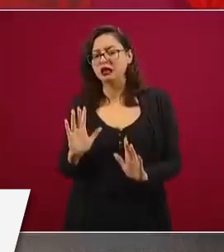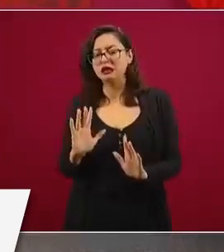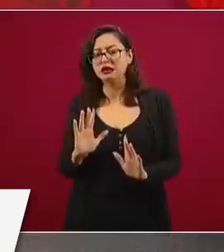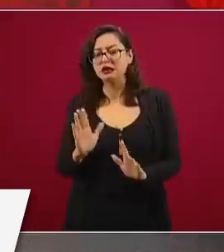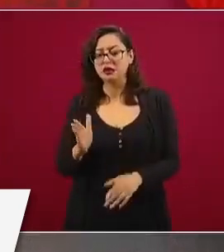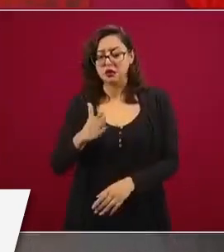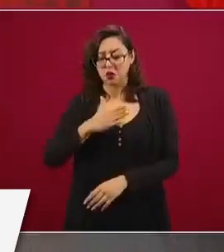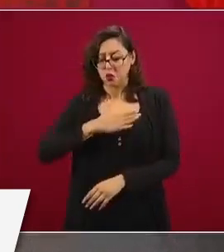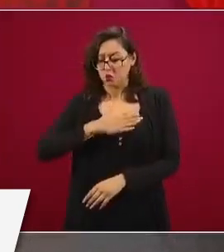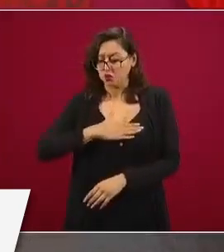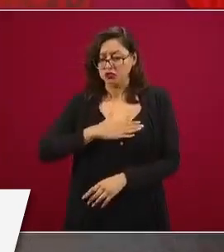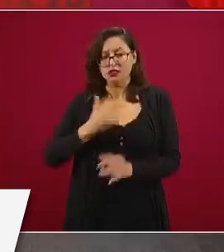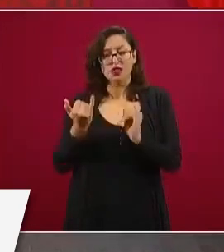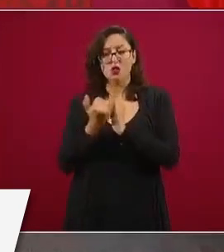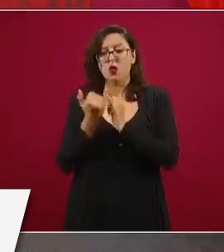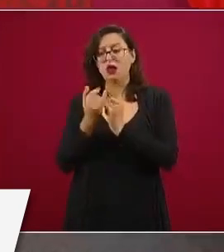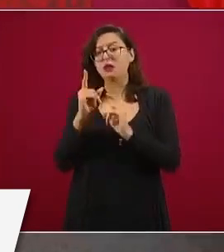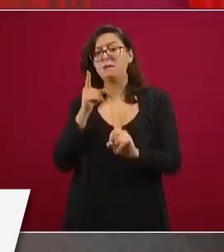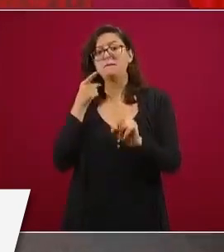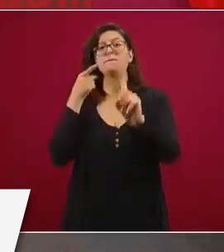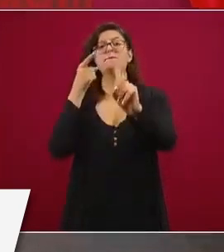se camina hacia allá,